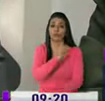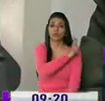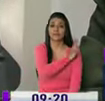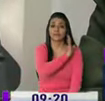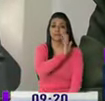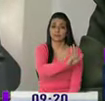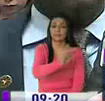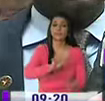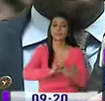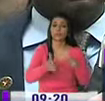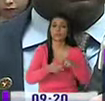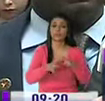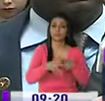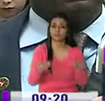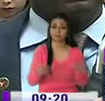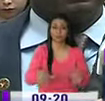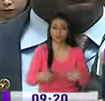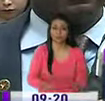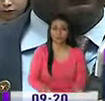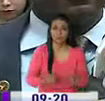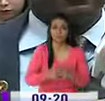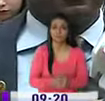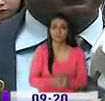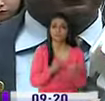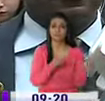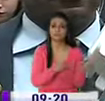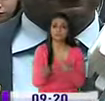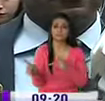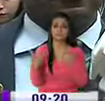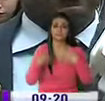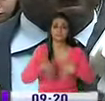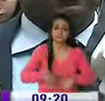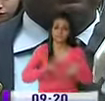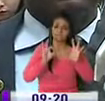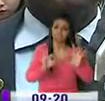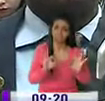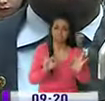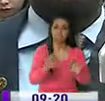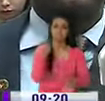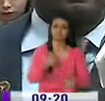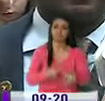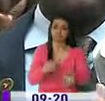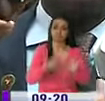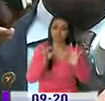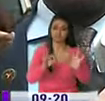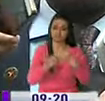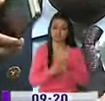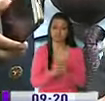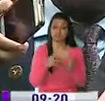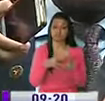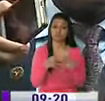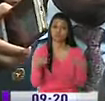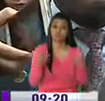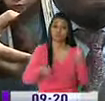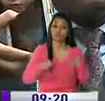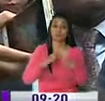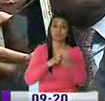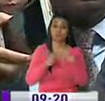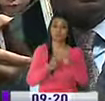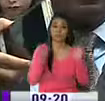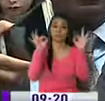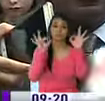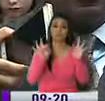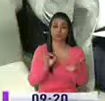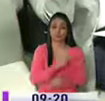esta problemática. Y allí estará definida de una manera ya concreta si se resuelve o no el problema de presupuesto